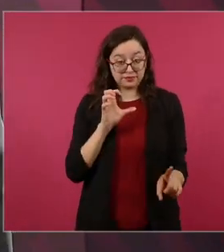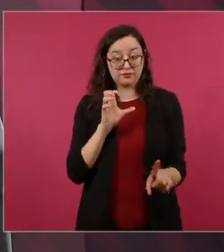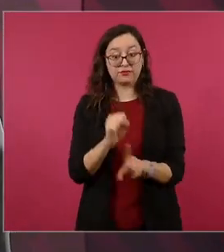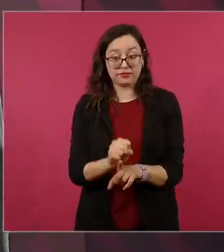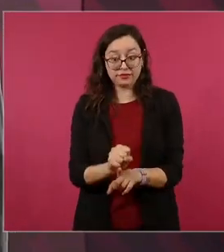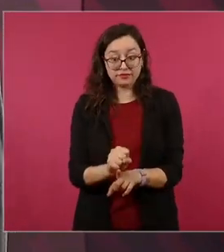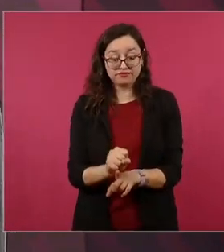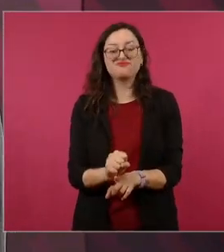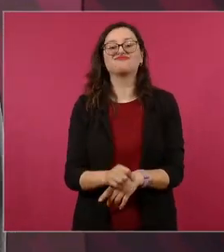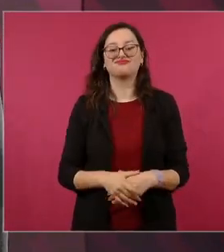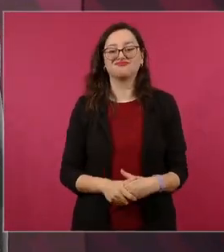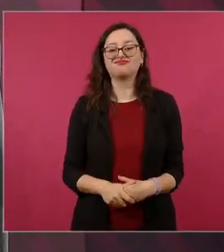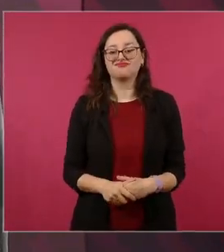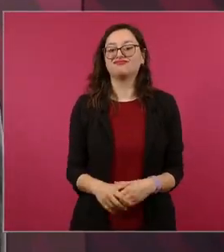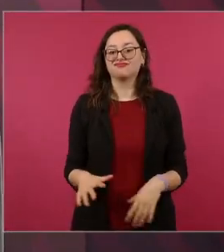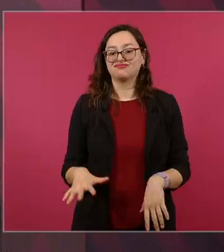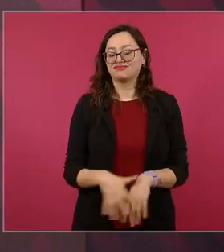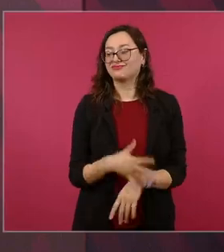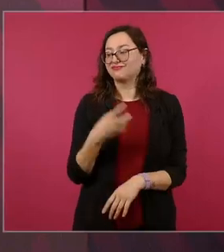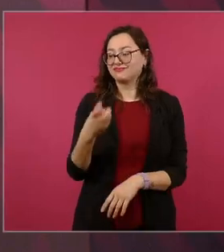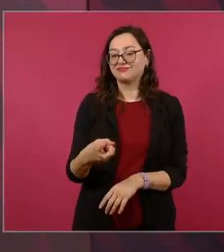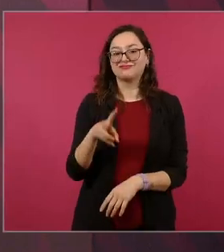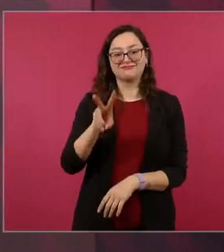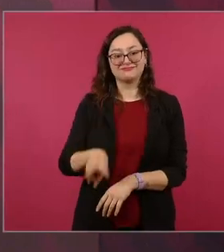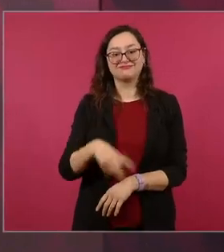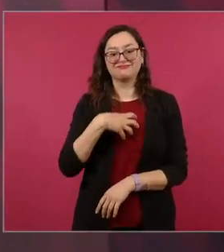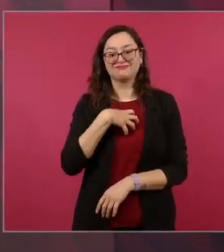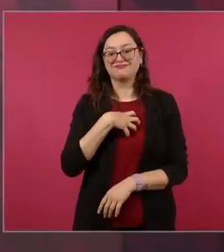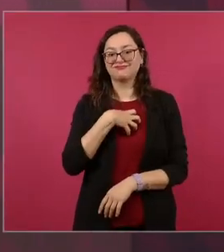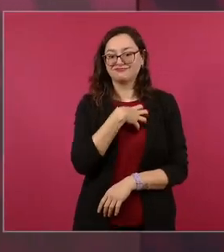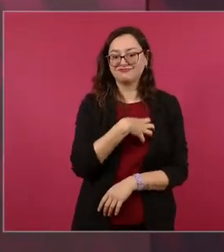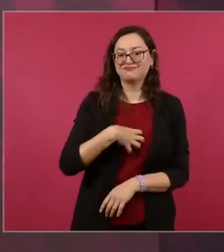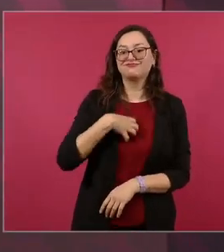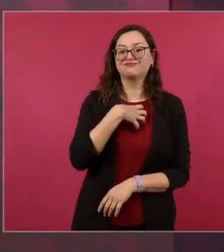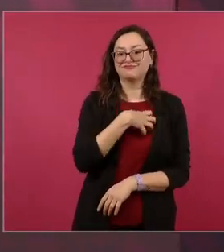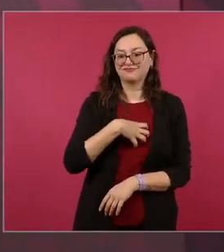estoy muy contento, porque eso que estamos